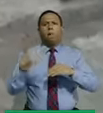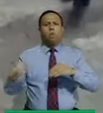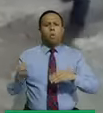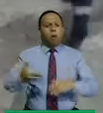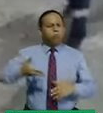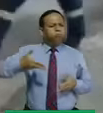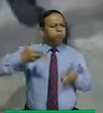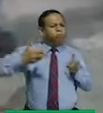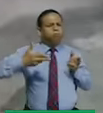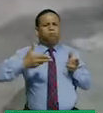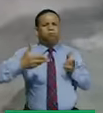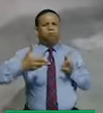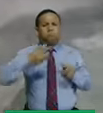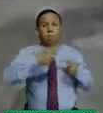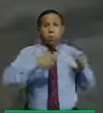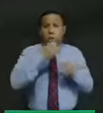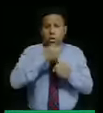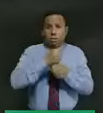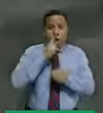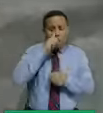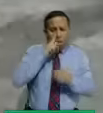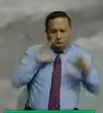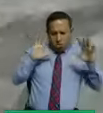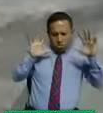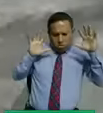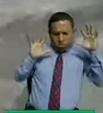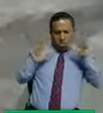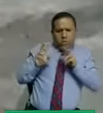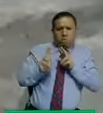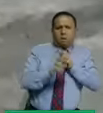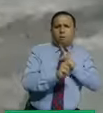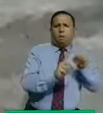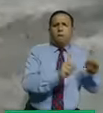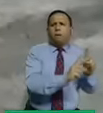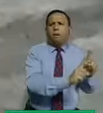fuego y apuntaron a los trabajadores.